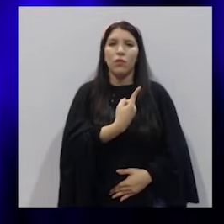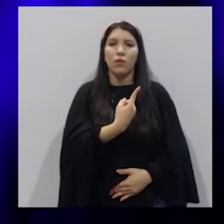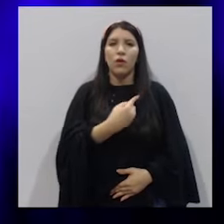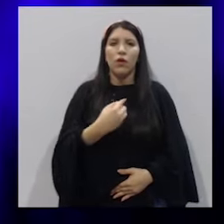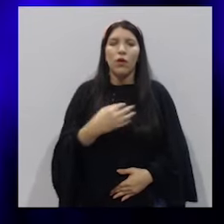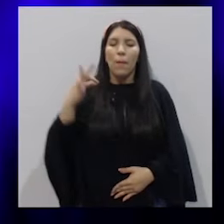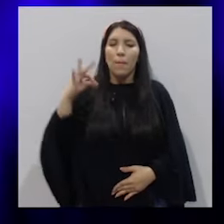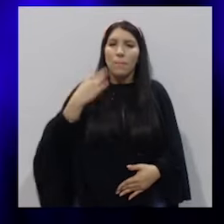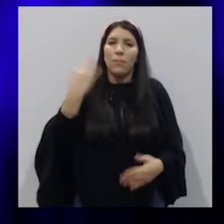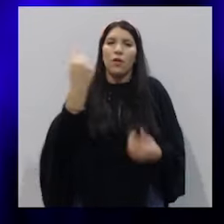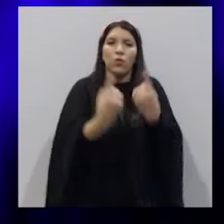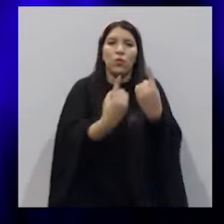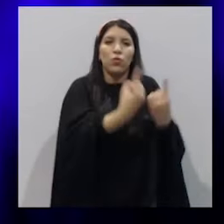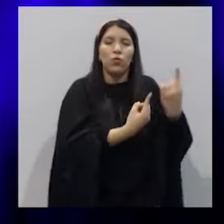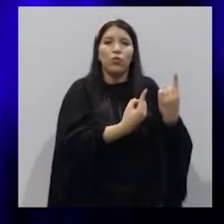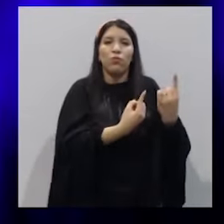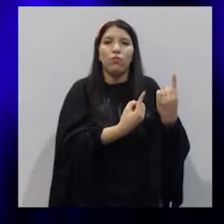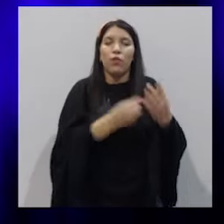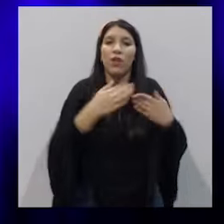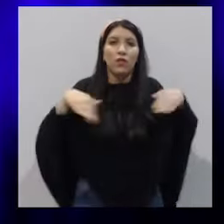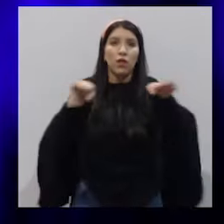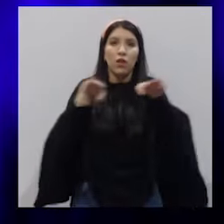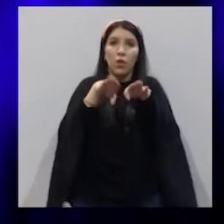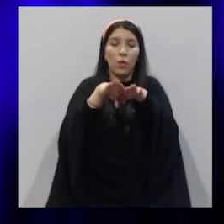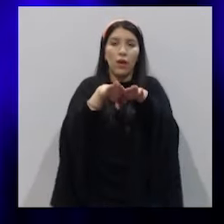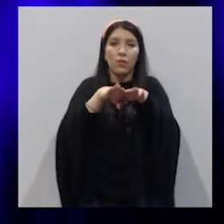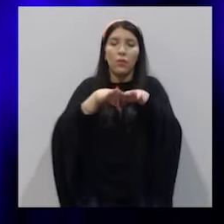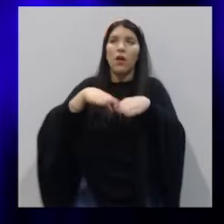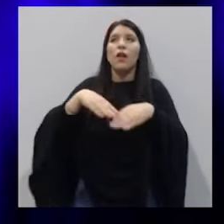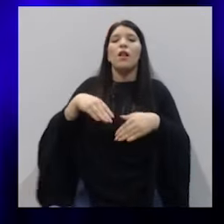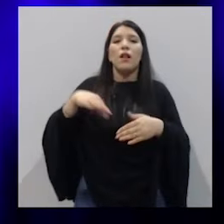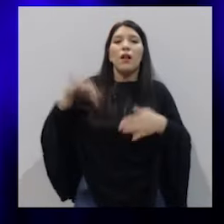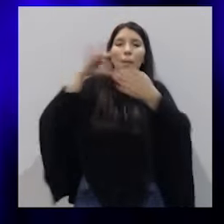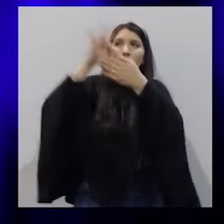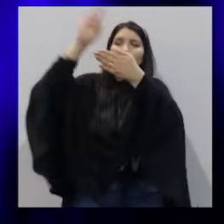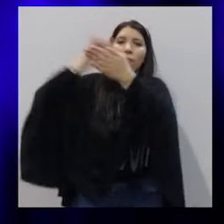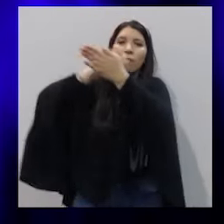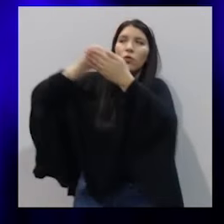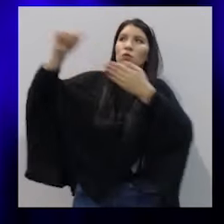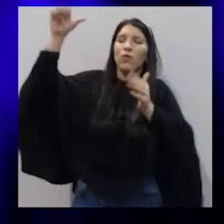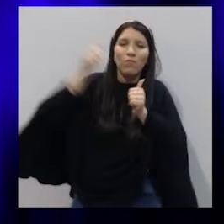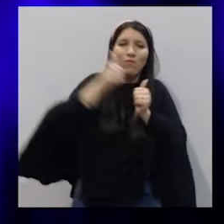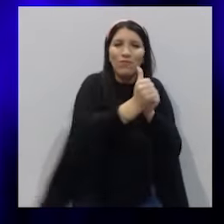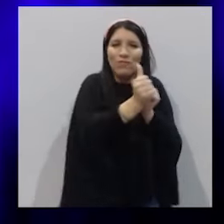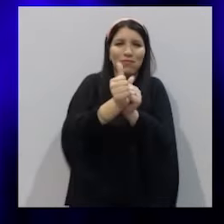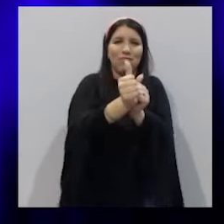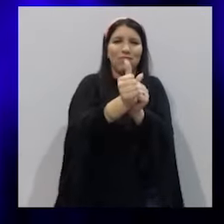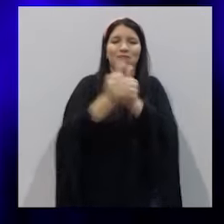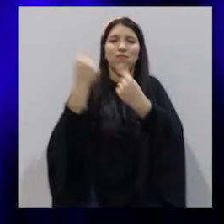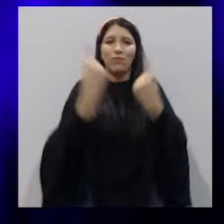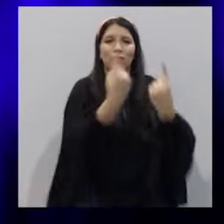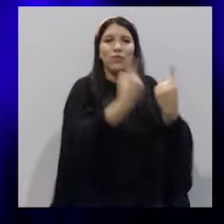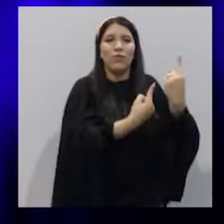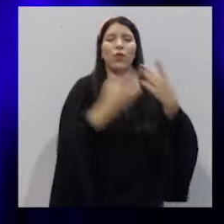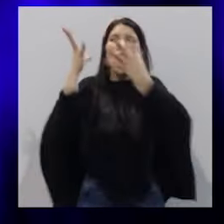como también lo hizo en la época de pablo para con la iglesia en corinto en